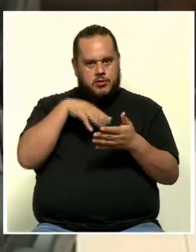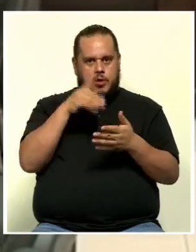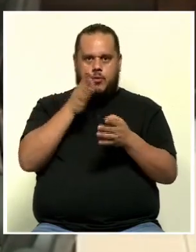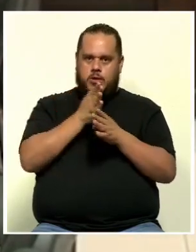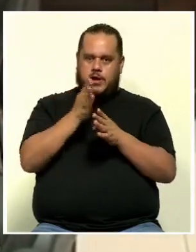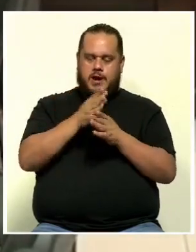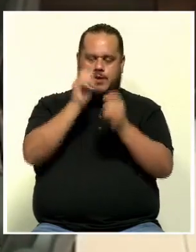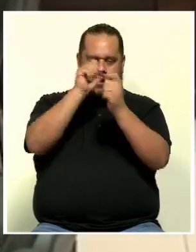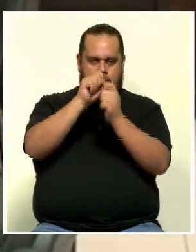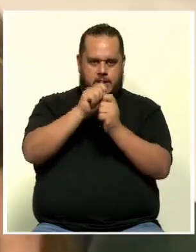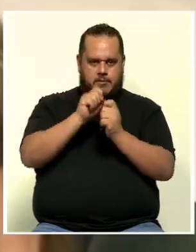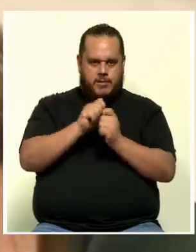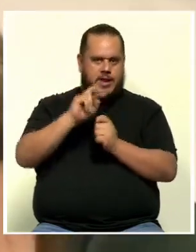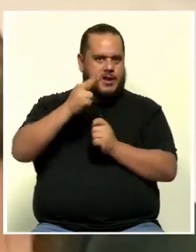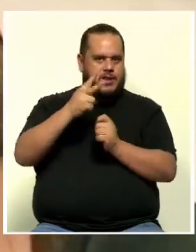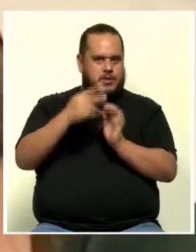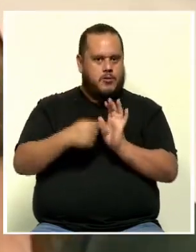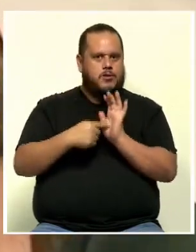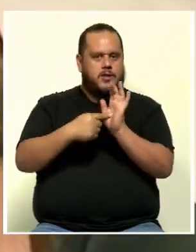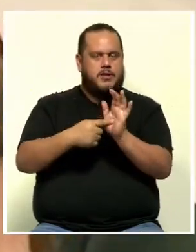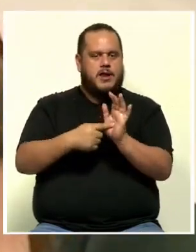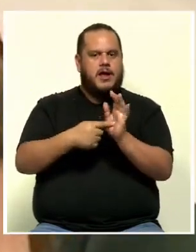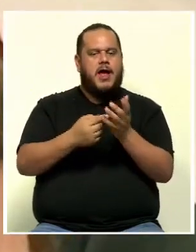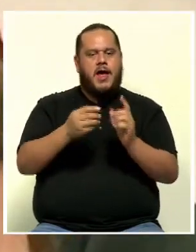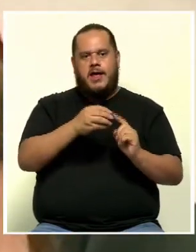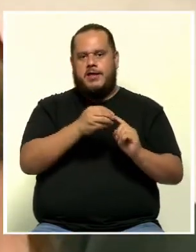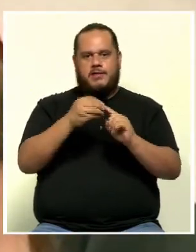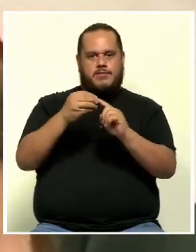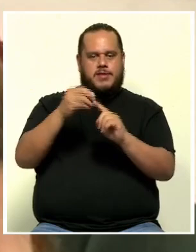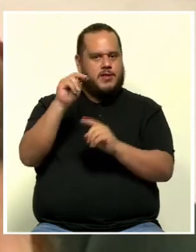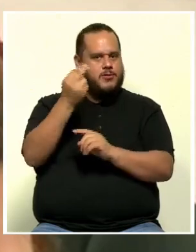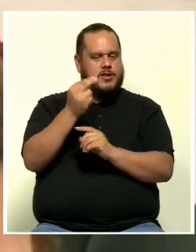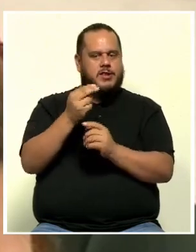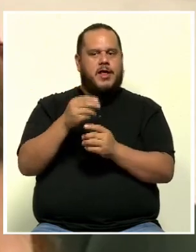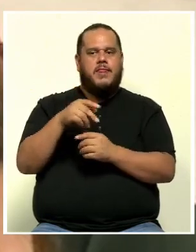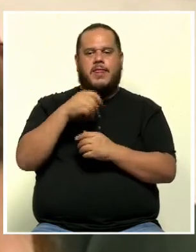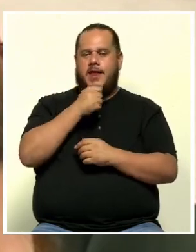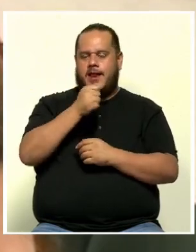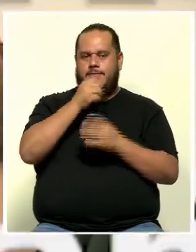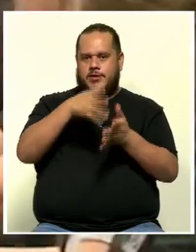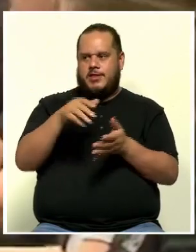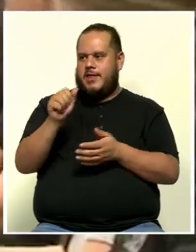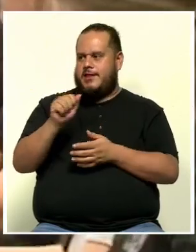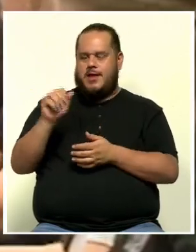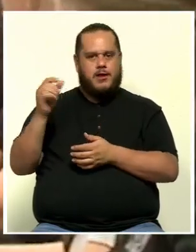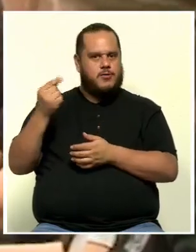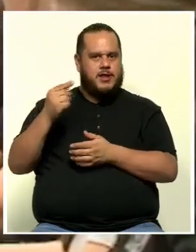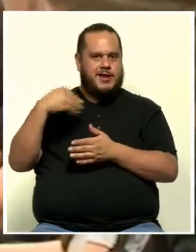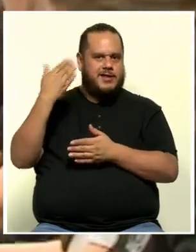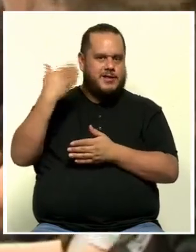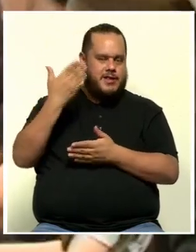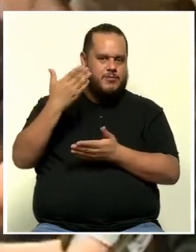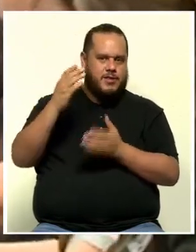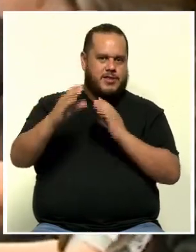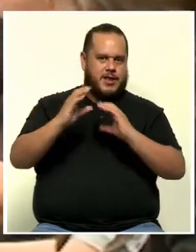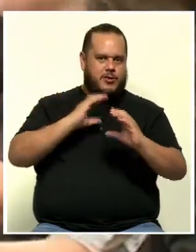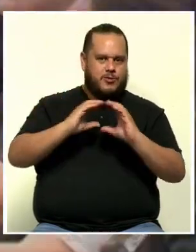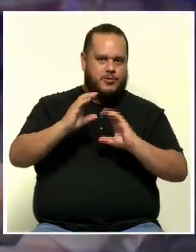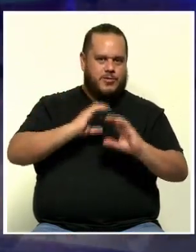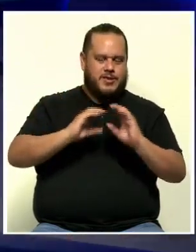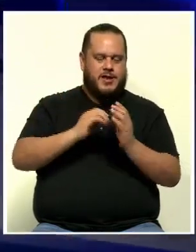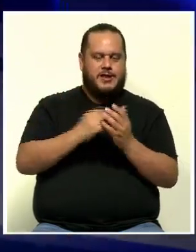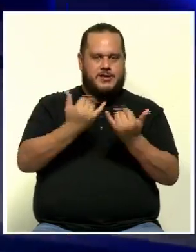se los presentamos en la segunda entrega del reportaje de la periodista Andrea González. Todo esto después de la pausa. Ya casi volvemos.